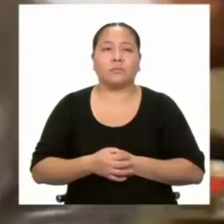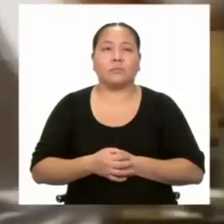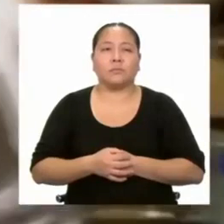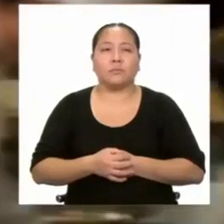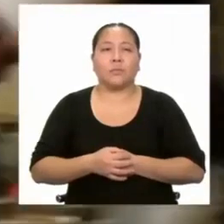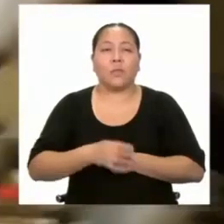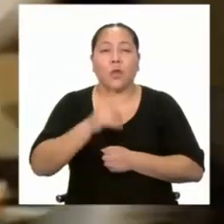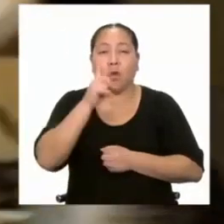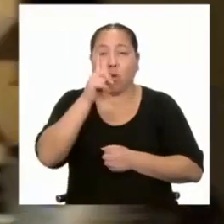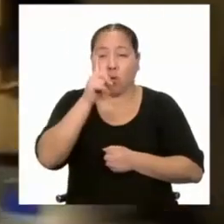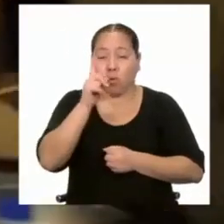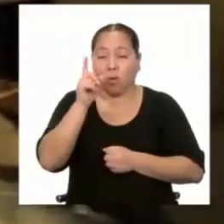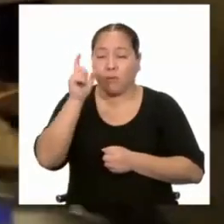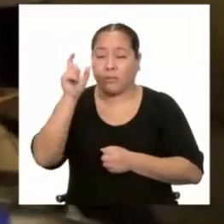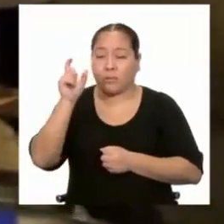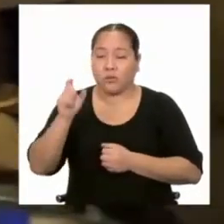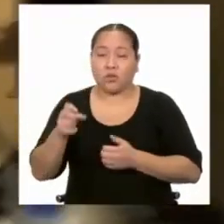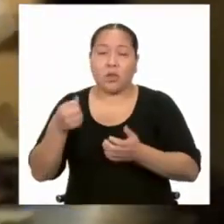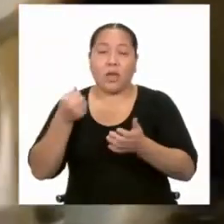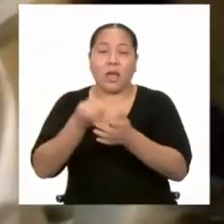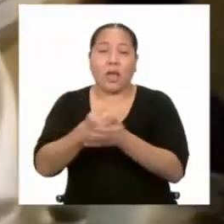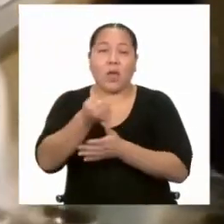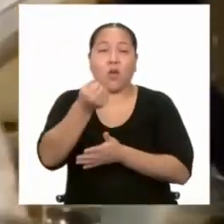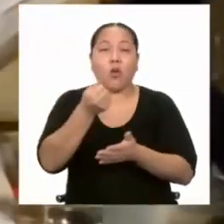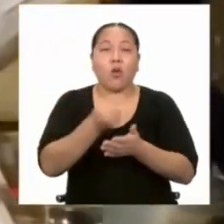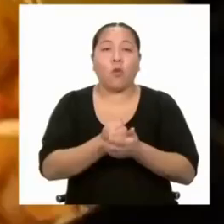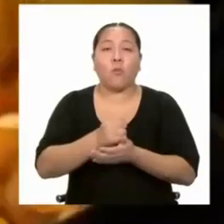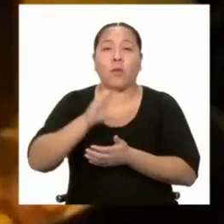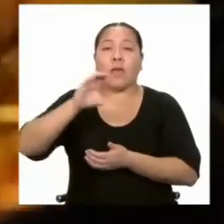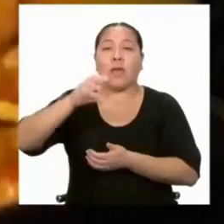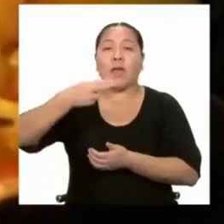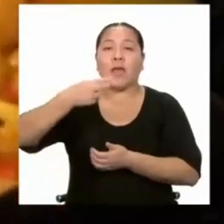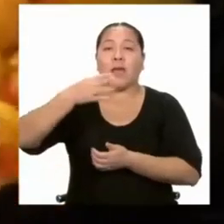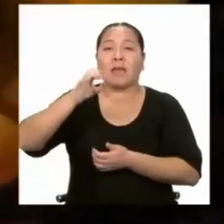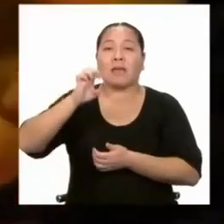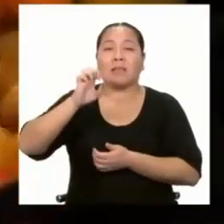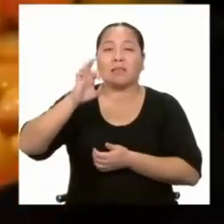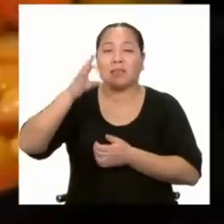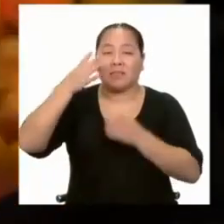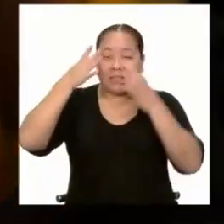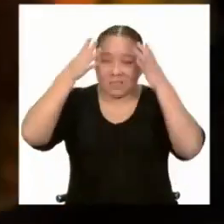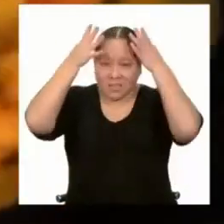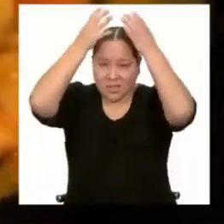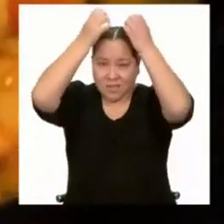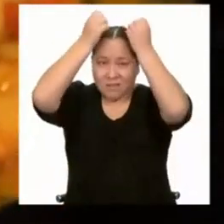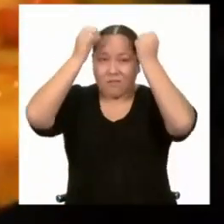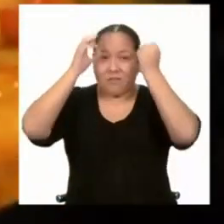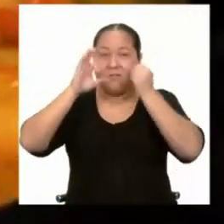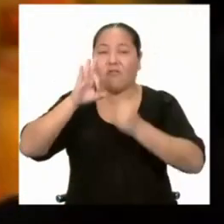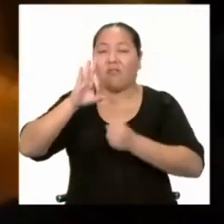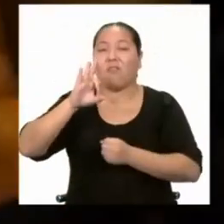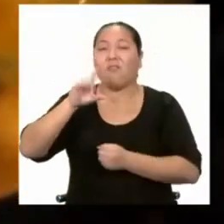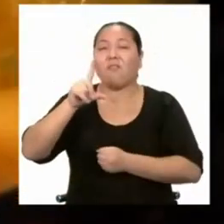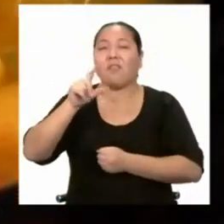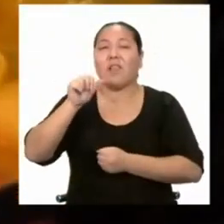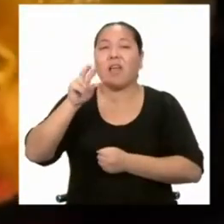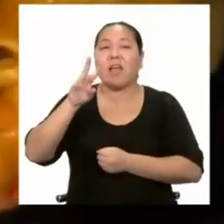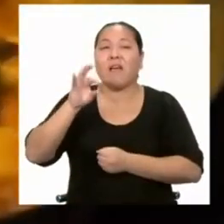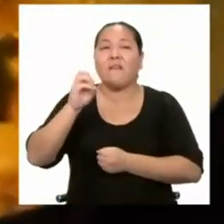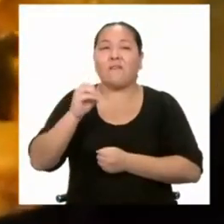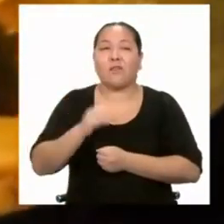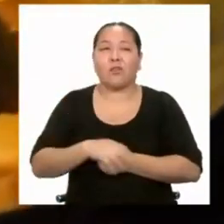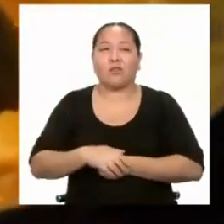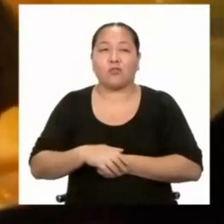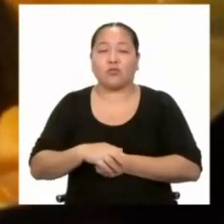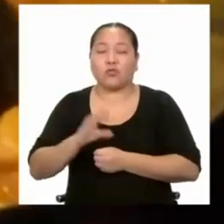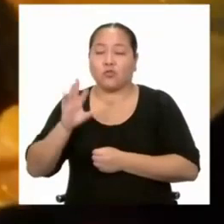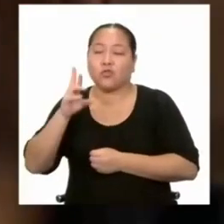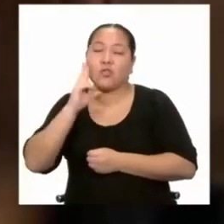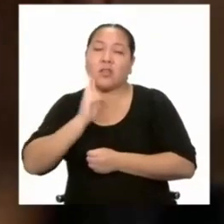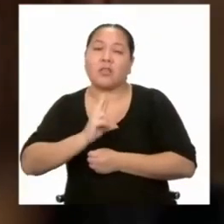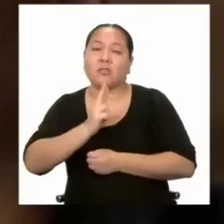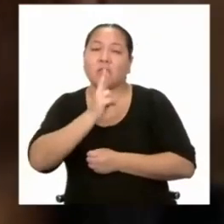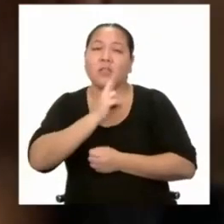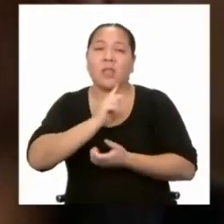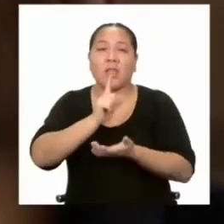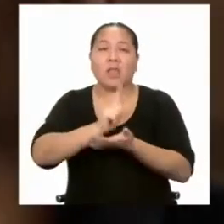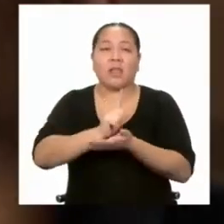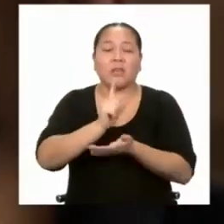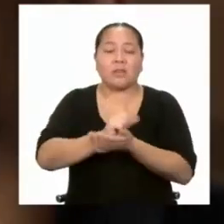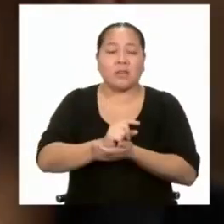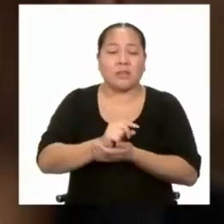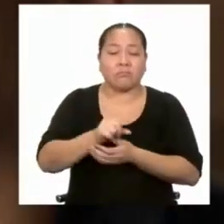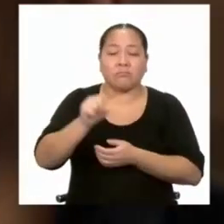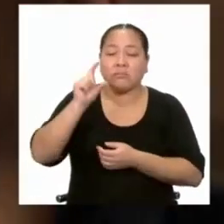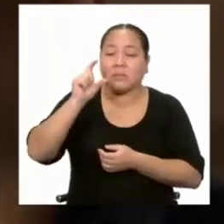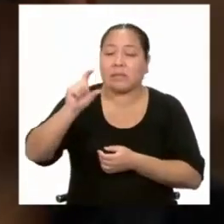Un comprador es el chef Flavio, quien está resucitando platos tradicionales en su restaurante en línea. Las